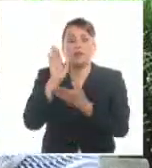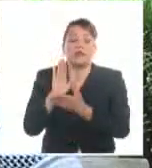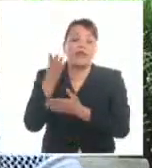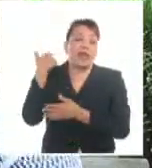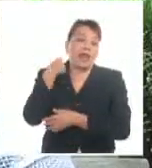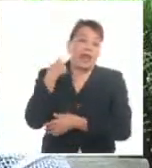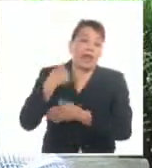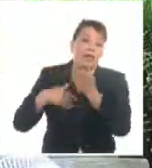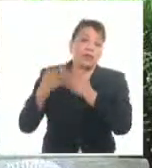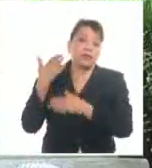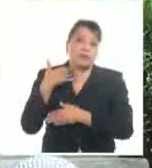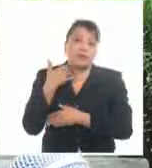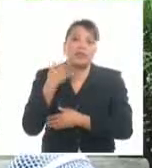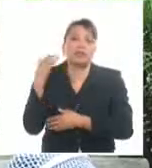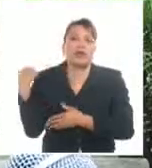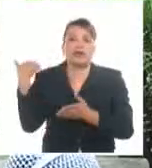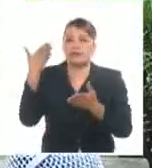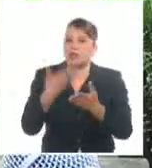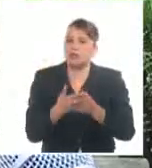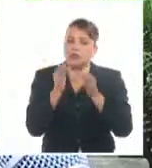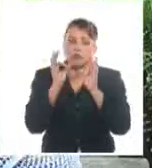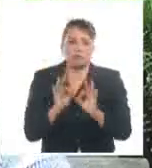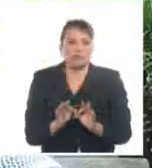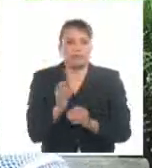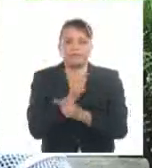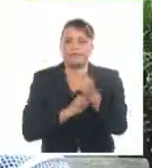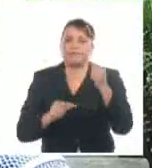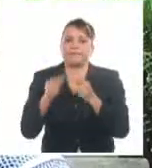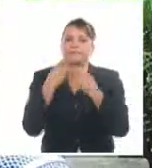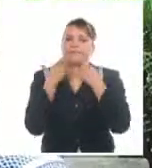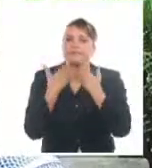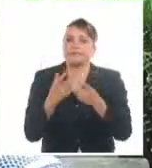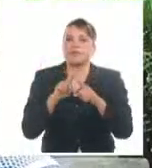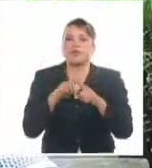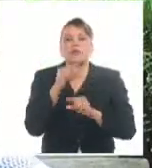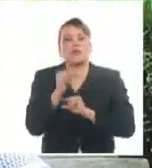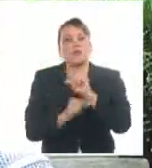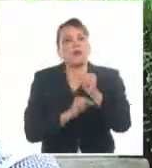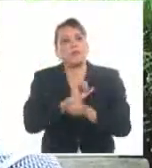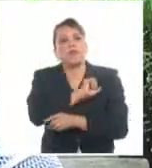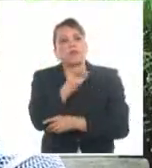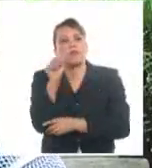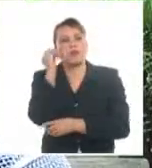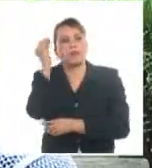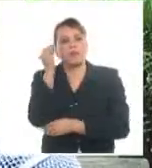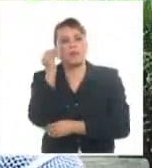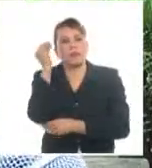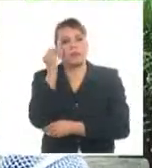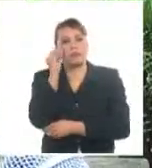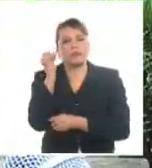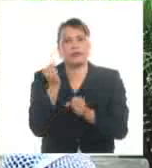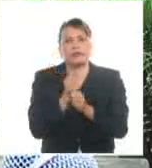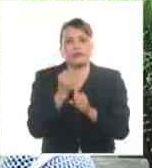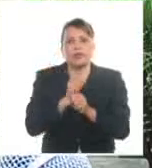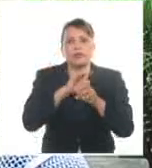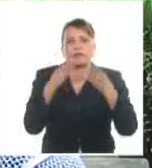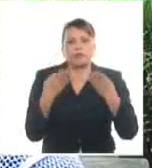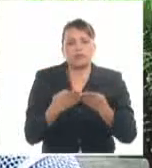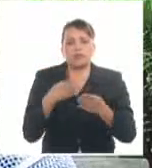no ha perdido vigencia ni la va a perder, porque logra con ese pensamiento y su actuar y su